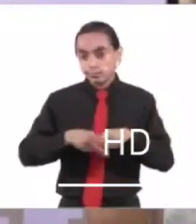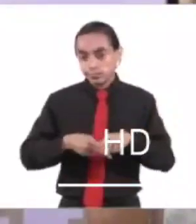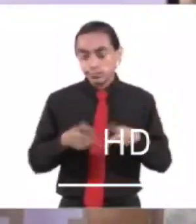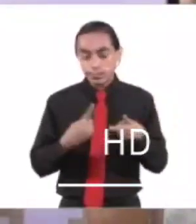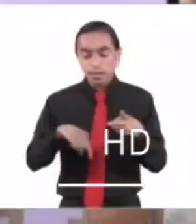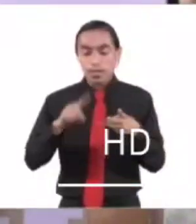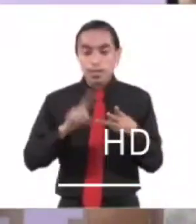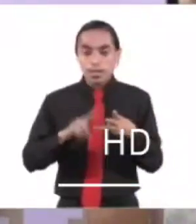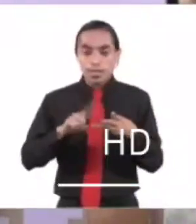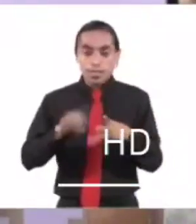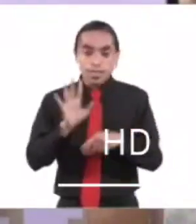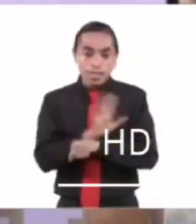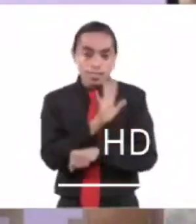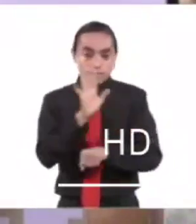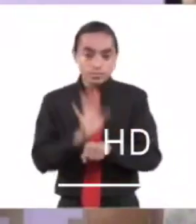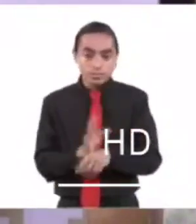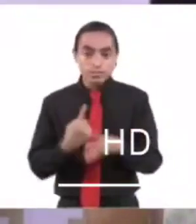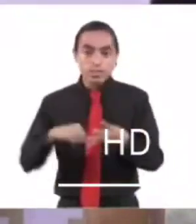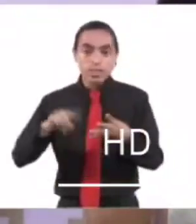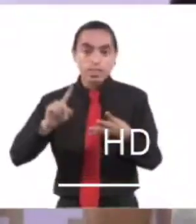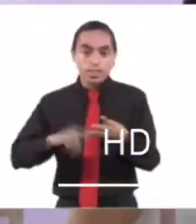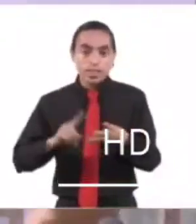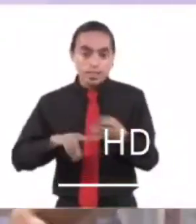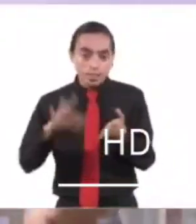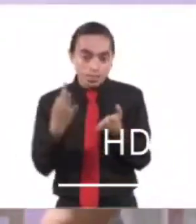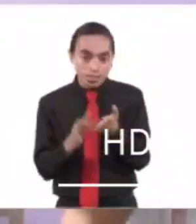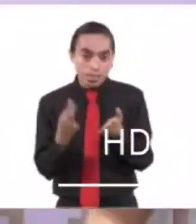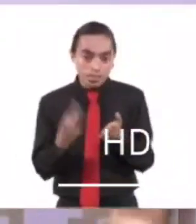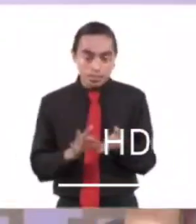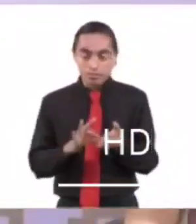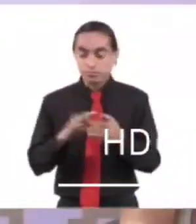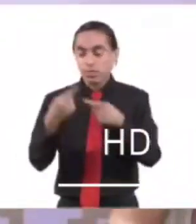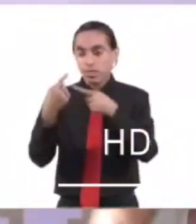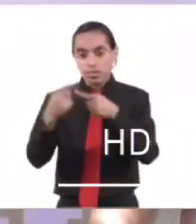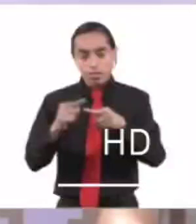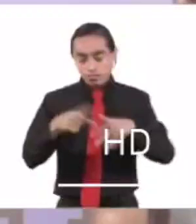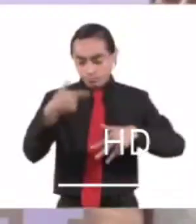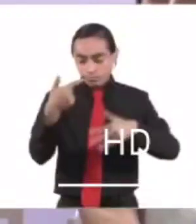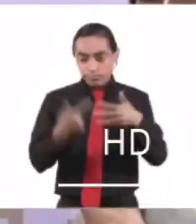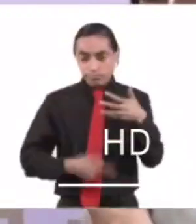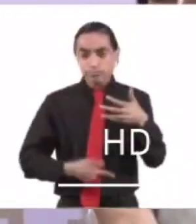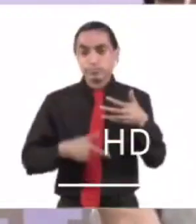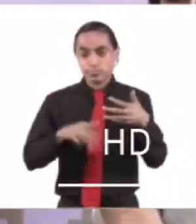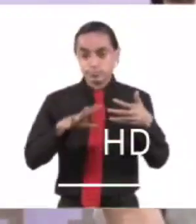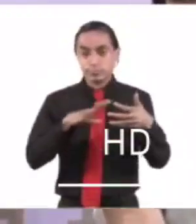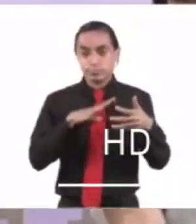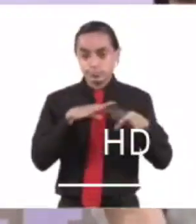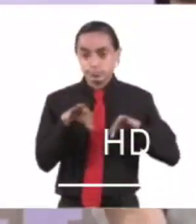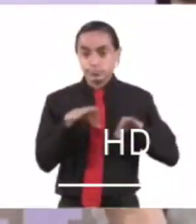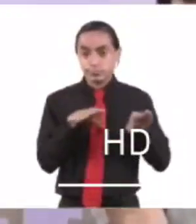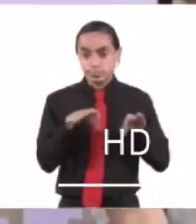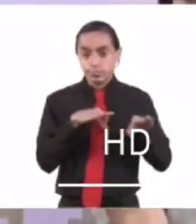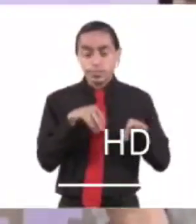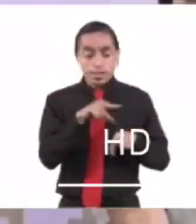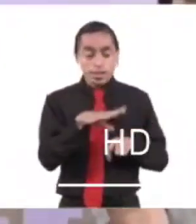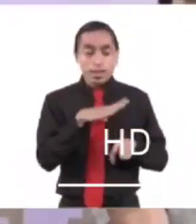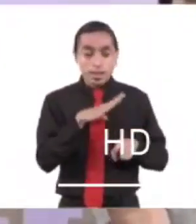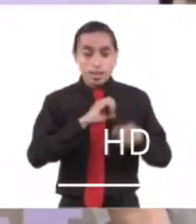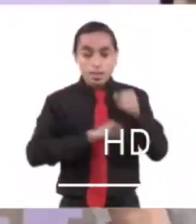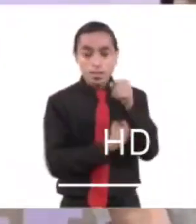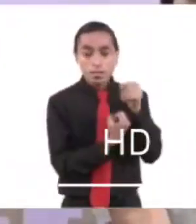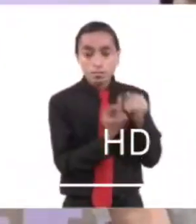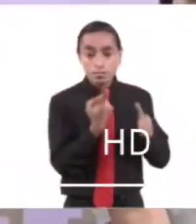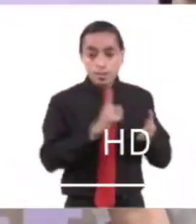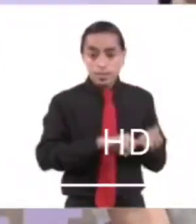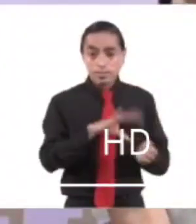electricidad, herrería, joyería, un sinfín de oficios que se otorgan aquí en Los